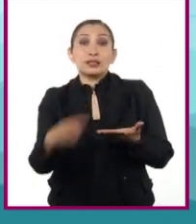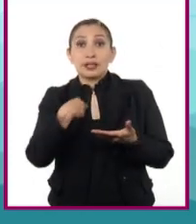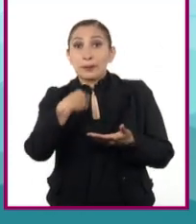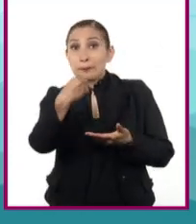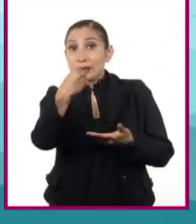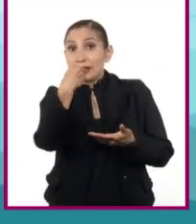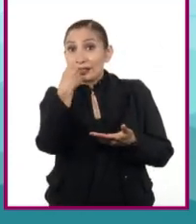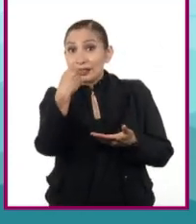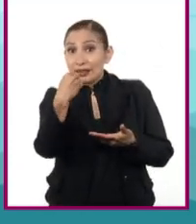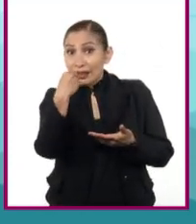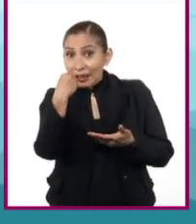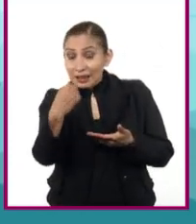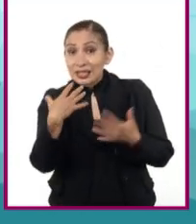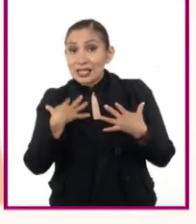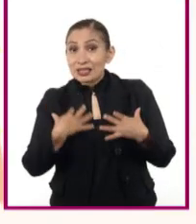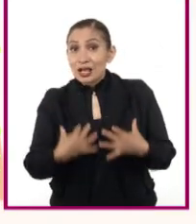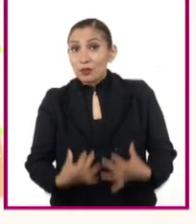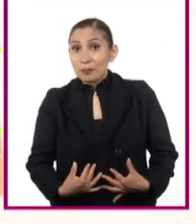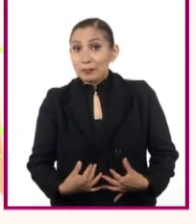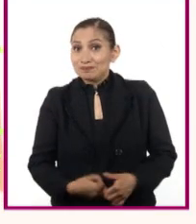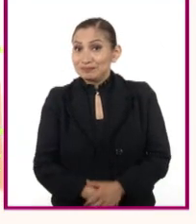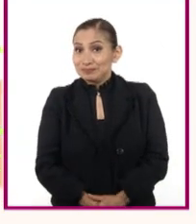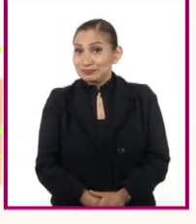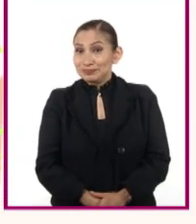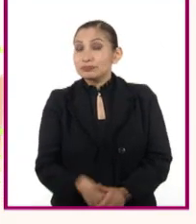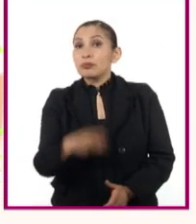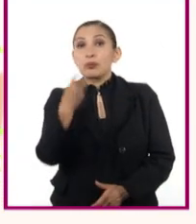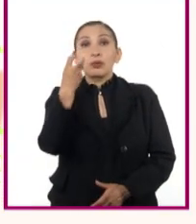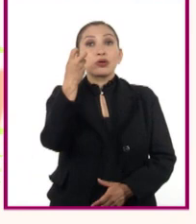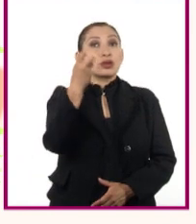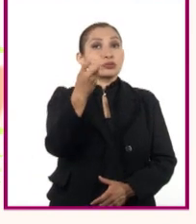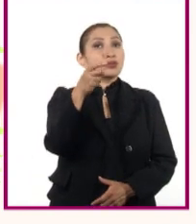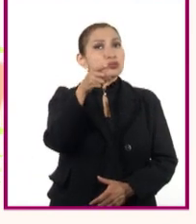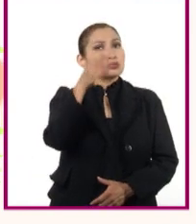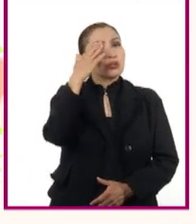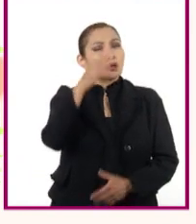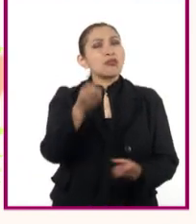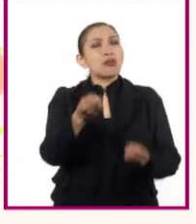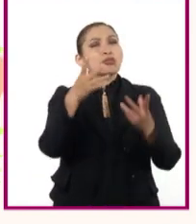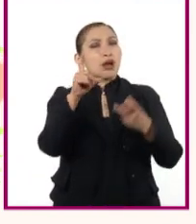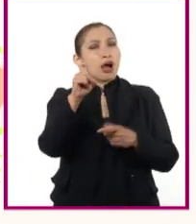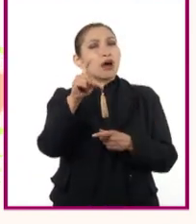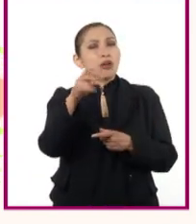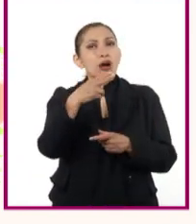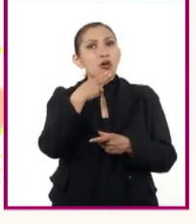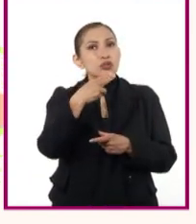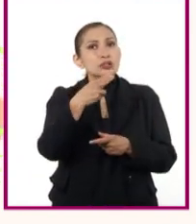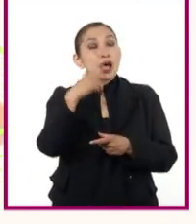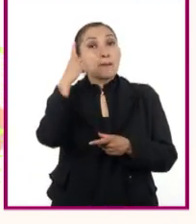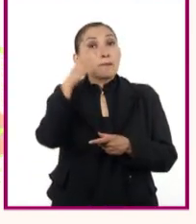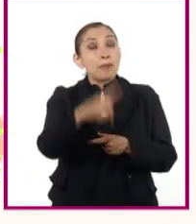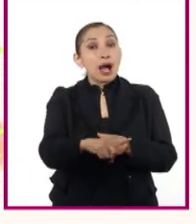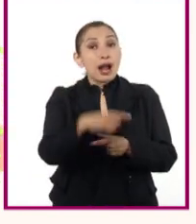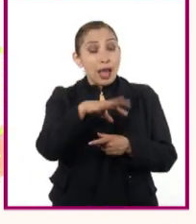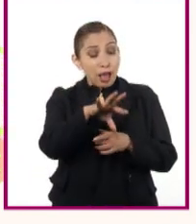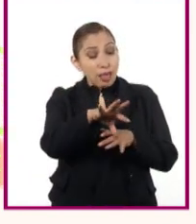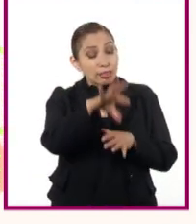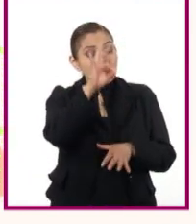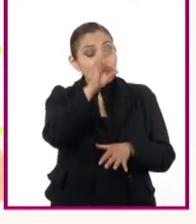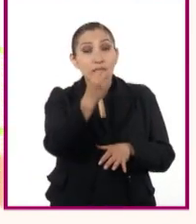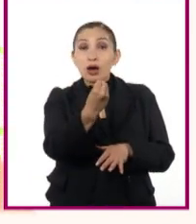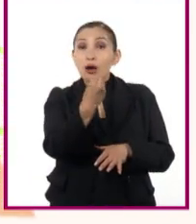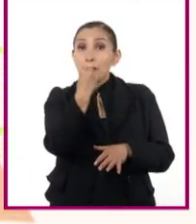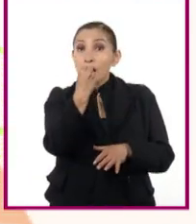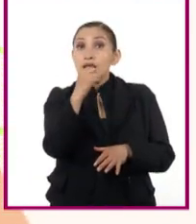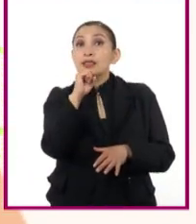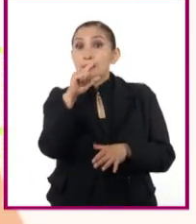de alimentación y vestido. Por tanto, ¿saben cuánta agua se emplea para obtener lo que